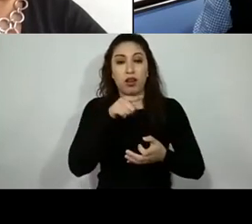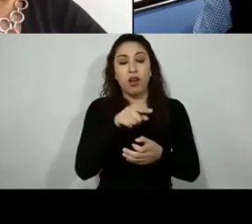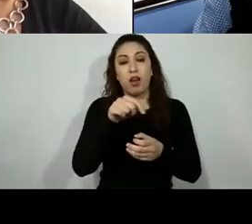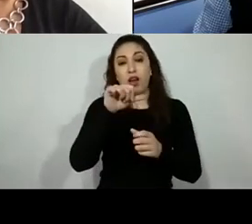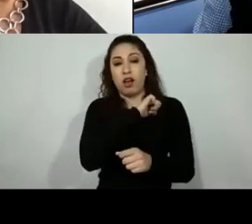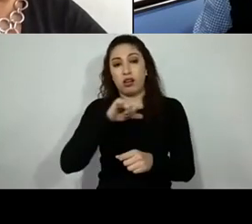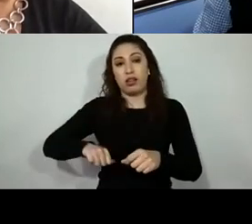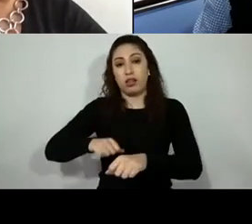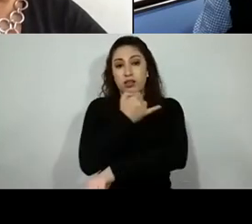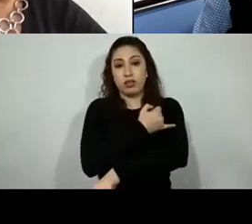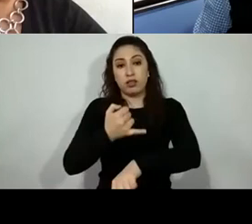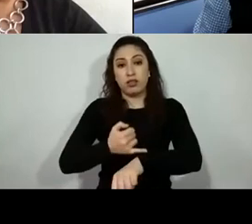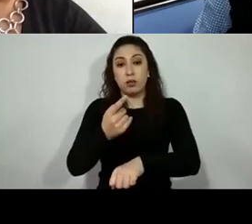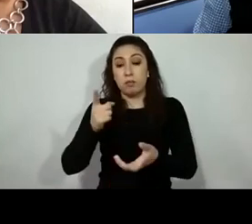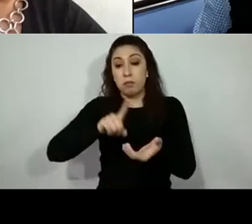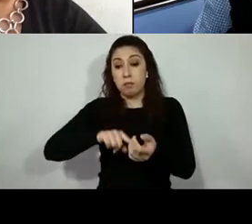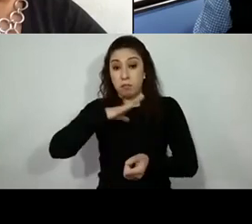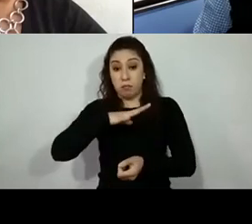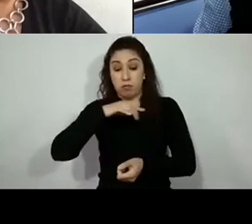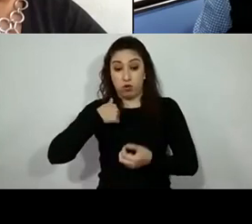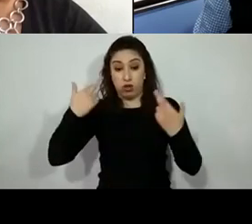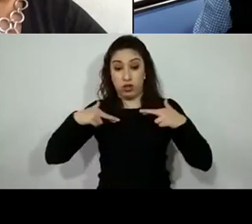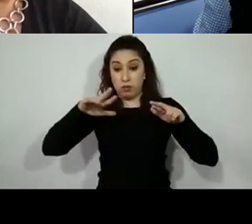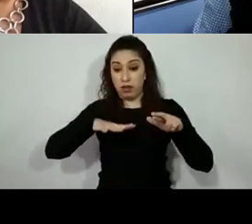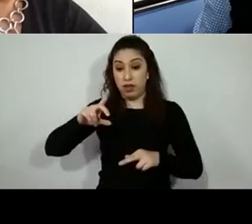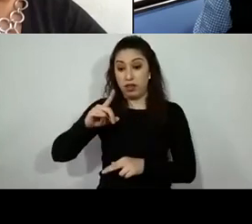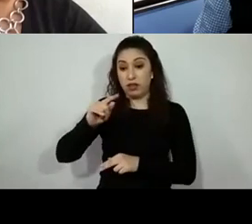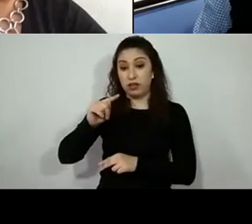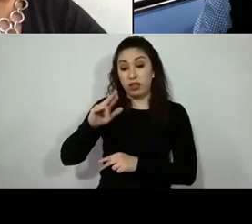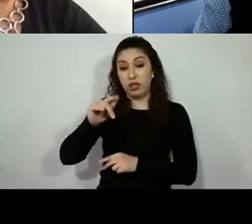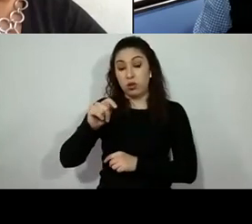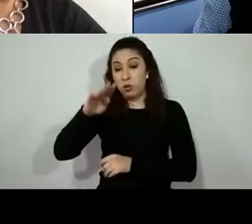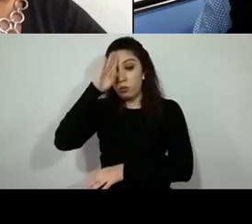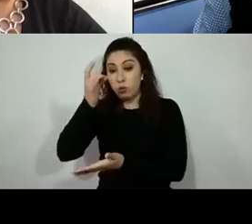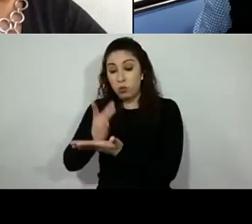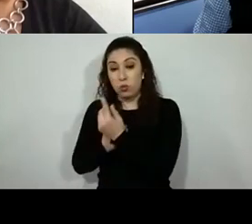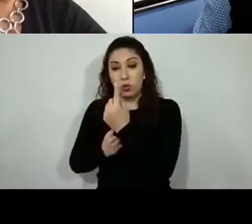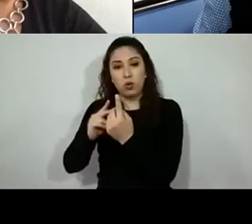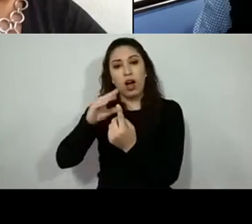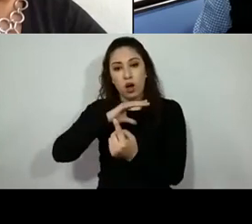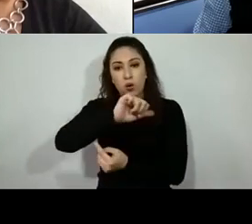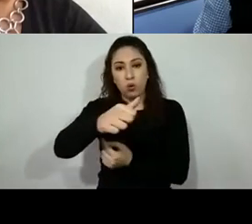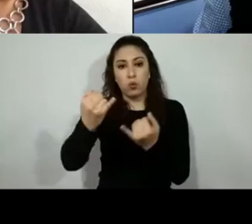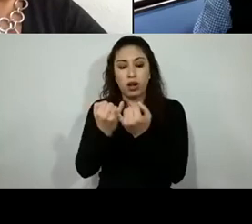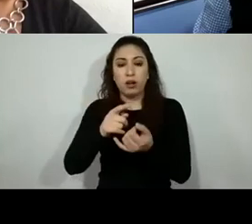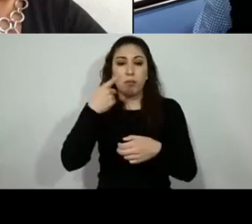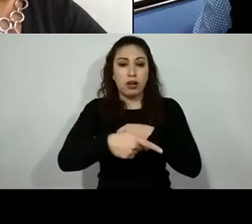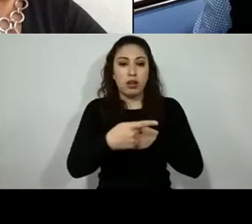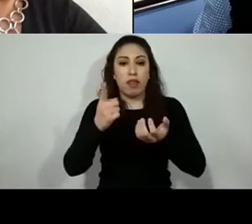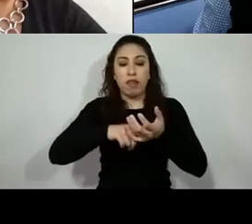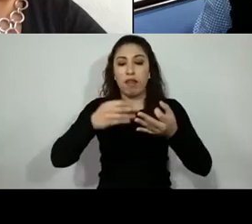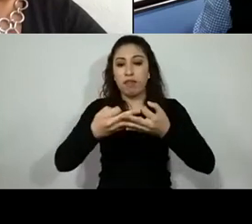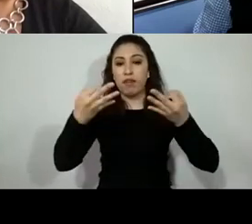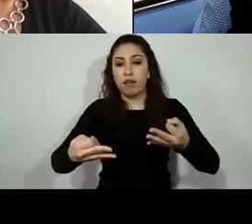especialmente en mi distrito, aunque no es el único. Otros distritos más se encuentran en esta situación. Ante